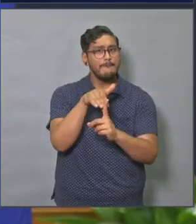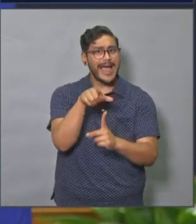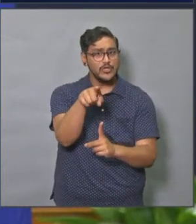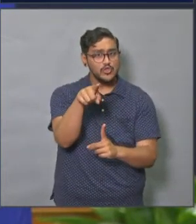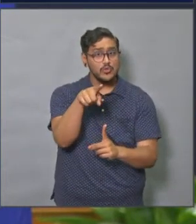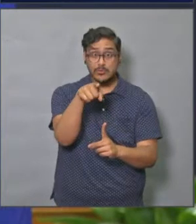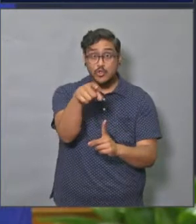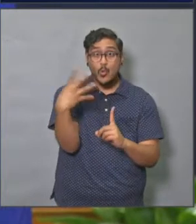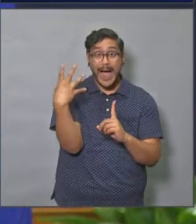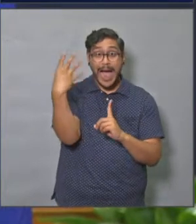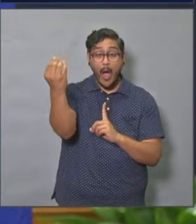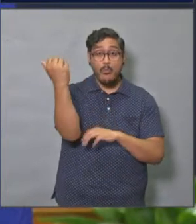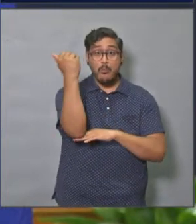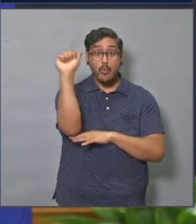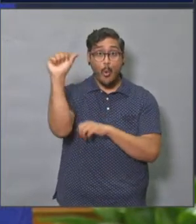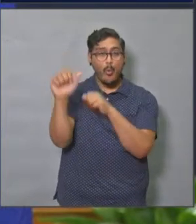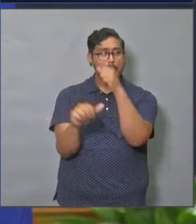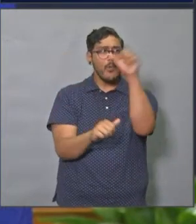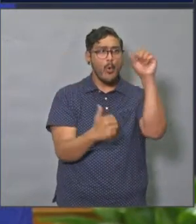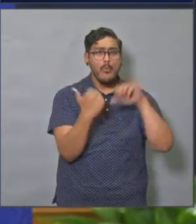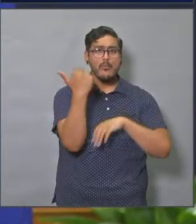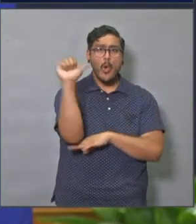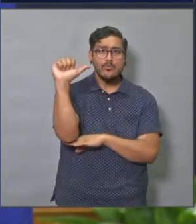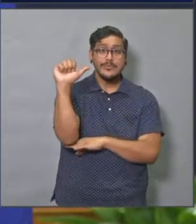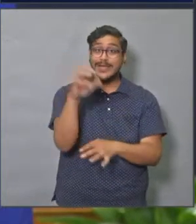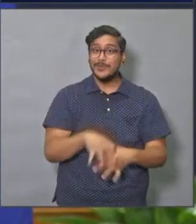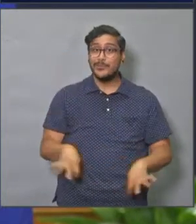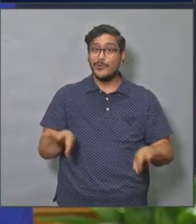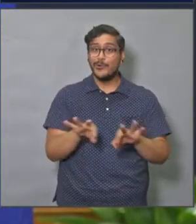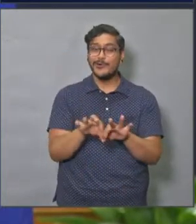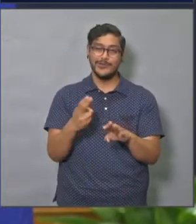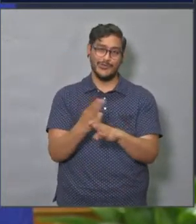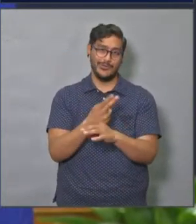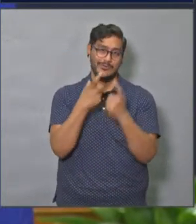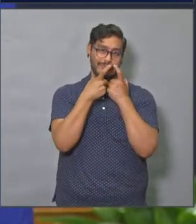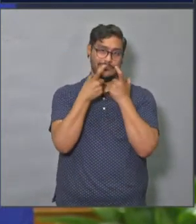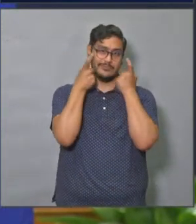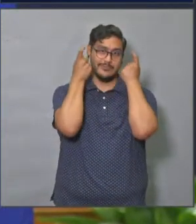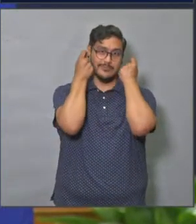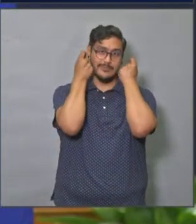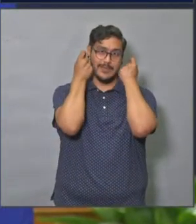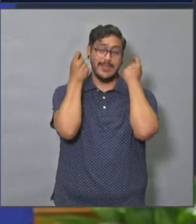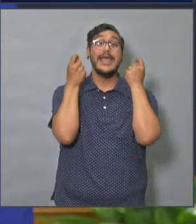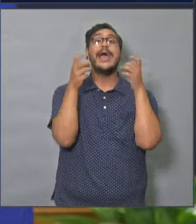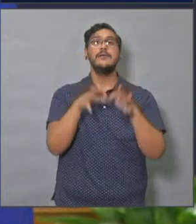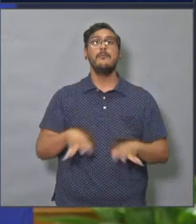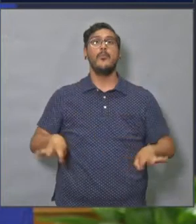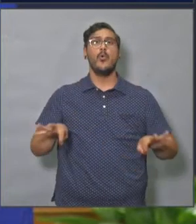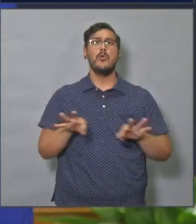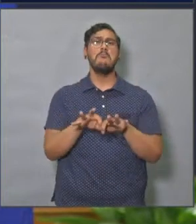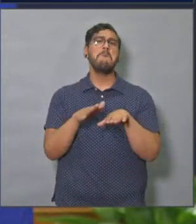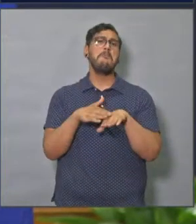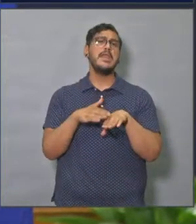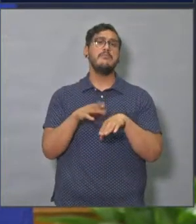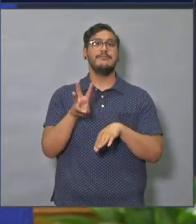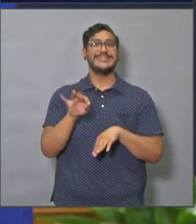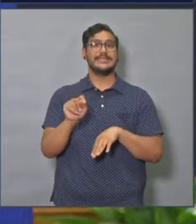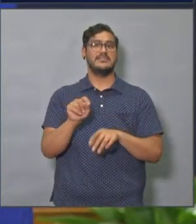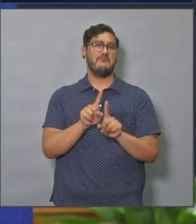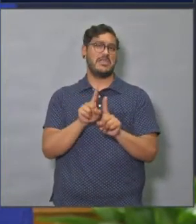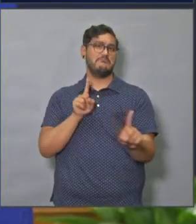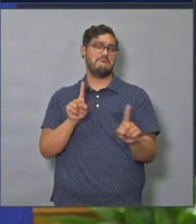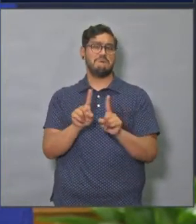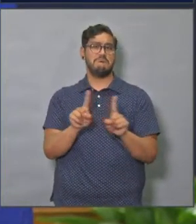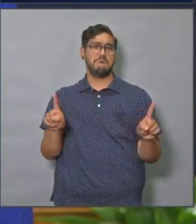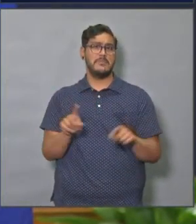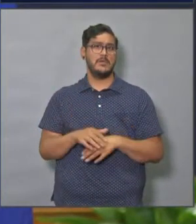protestar que todos deben de usar tapabocas y que mantengan al menos de 6 pies de las demás.